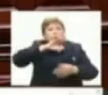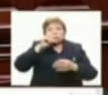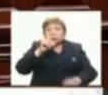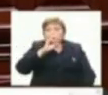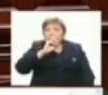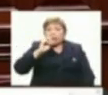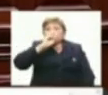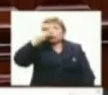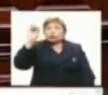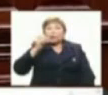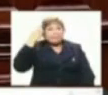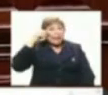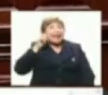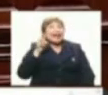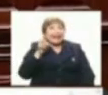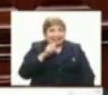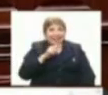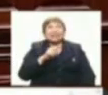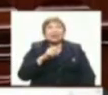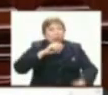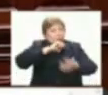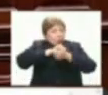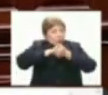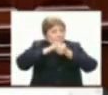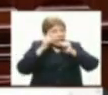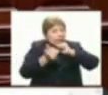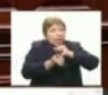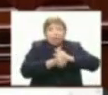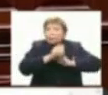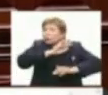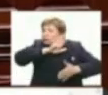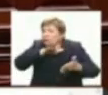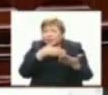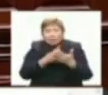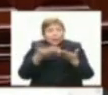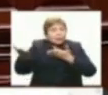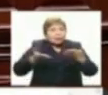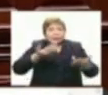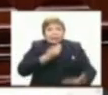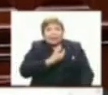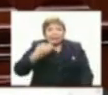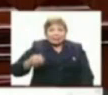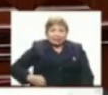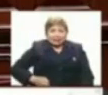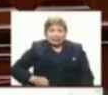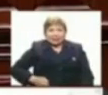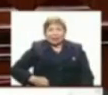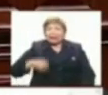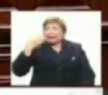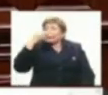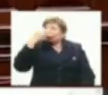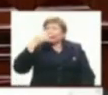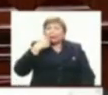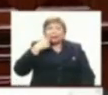100%. Para ello necesitamos un cambio total en la forma de servir al Estado. En los 100